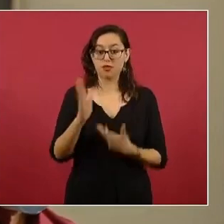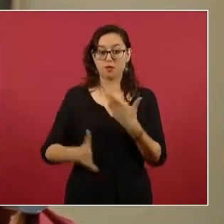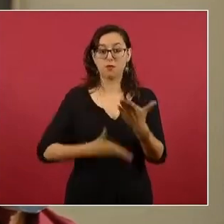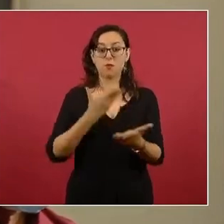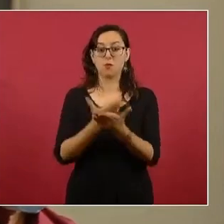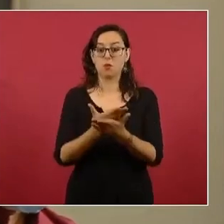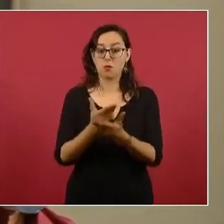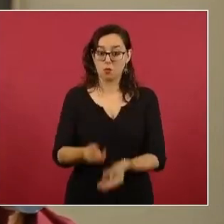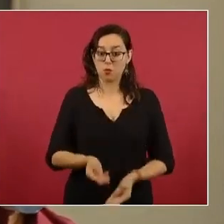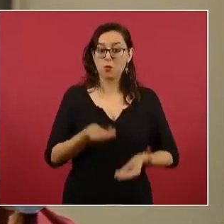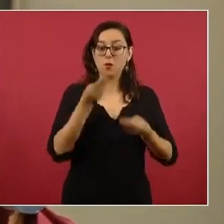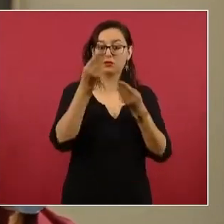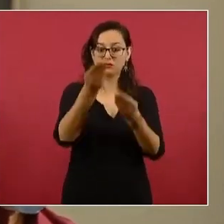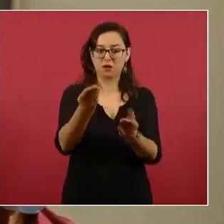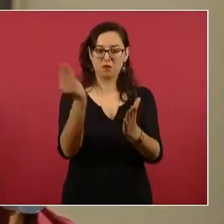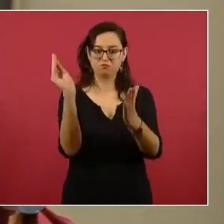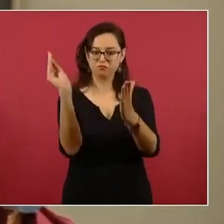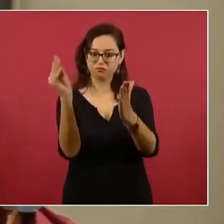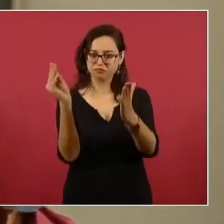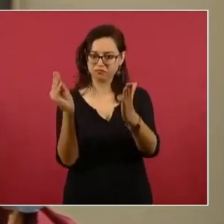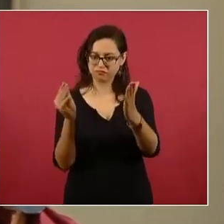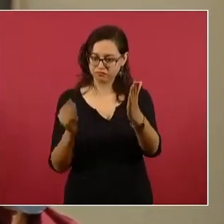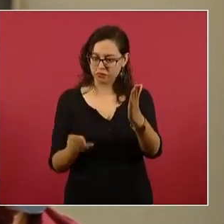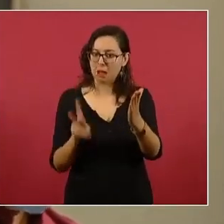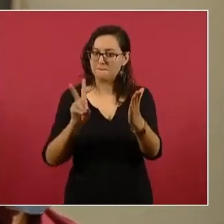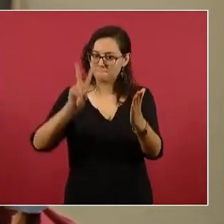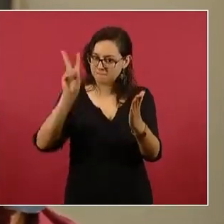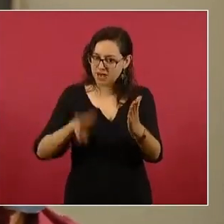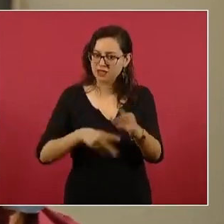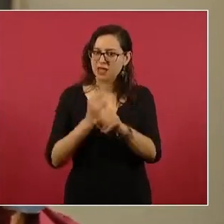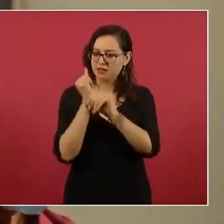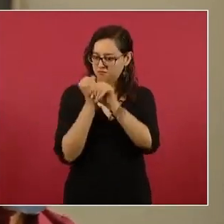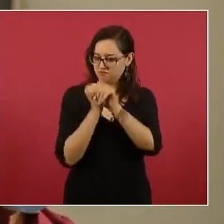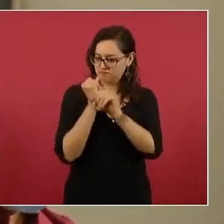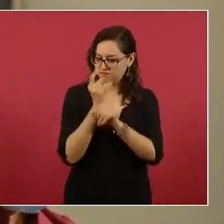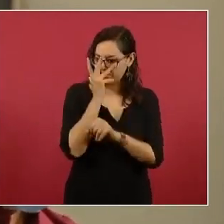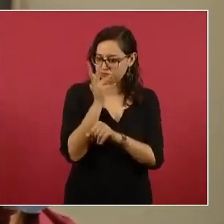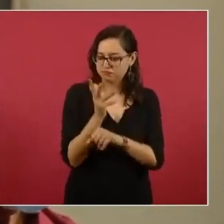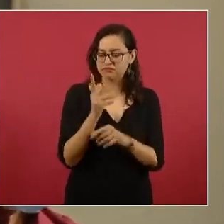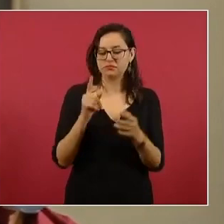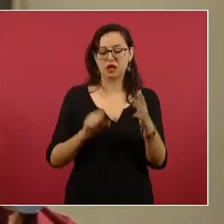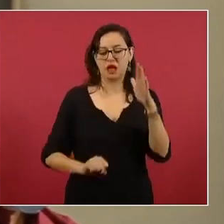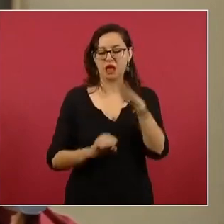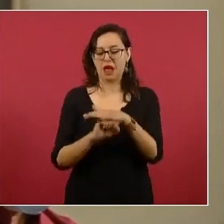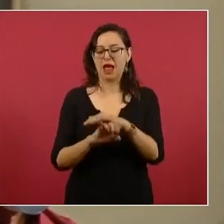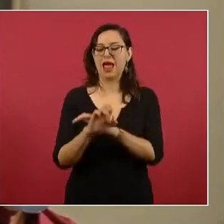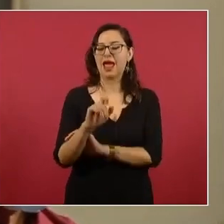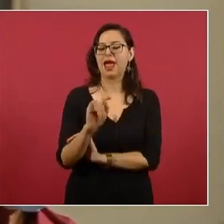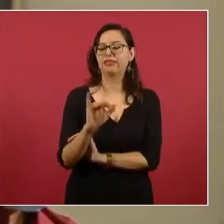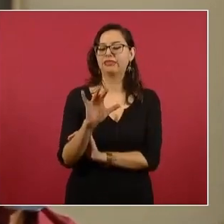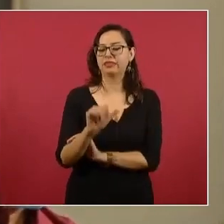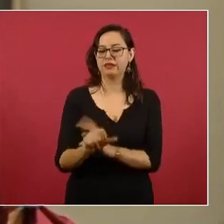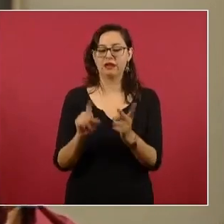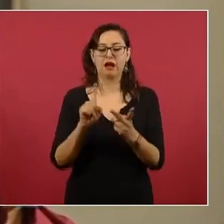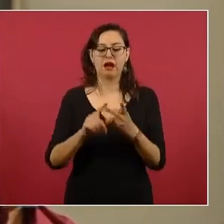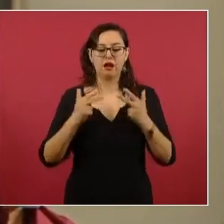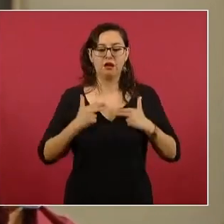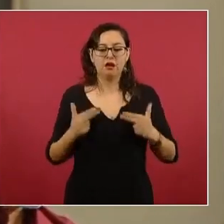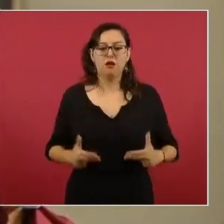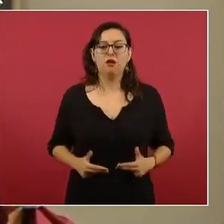propuesta integral fundamentada en estudios serios y rigurosos, en la ética, en el humanismo y en la